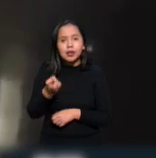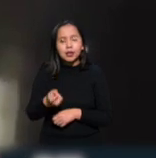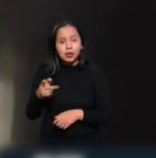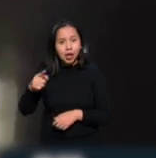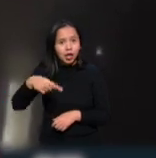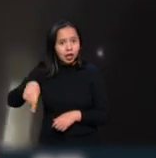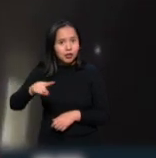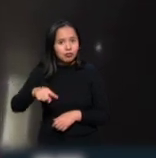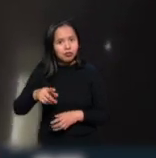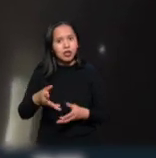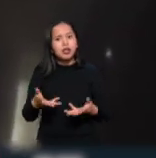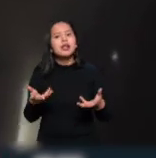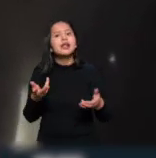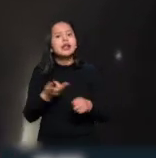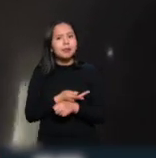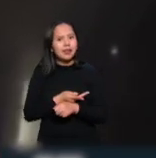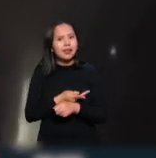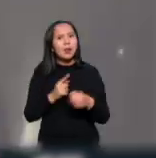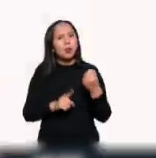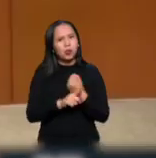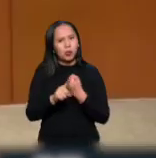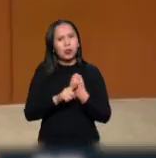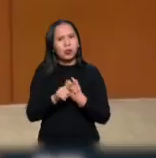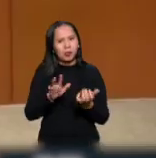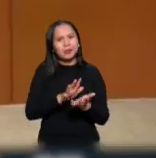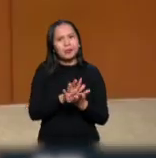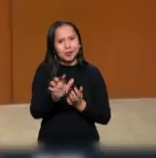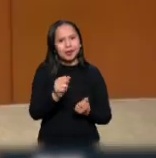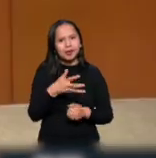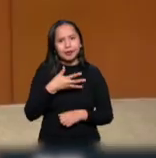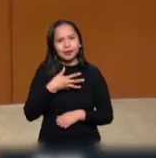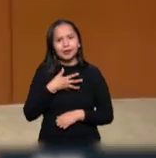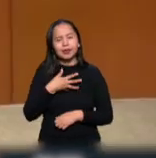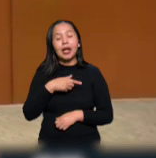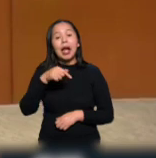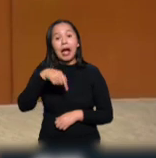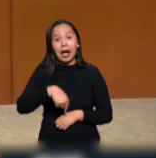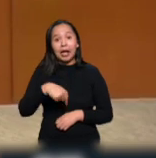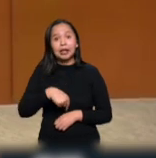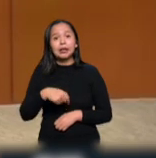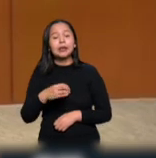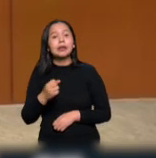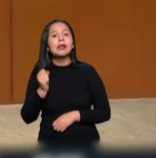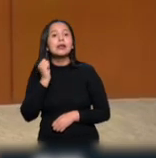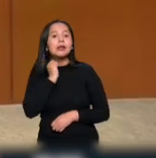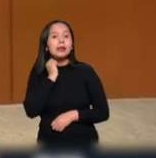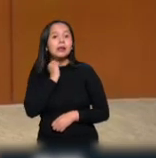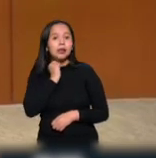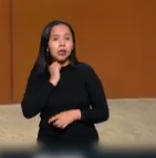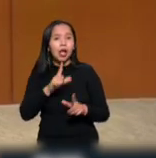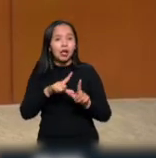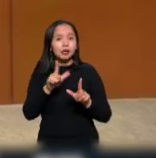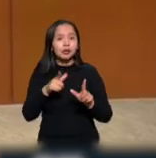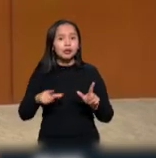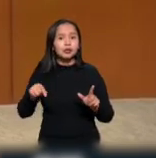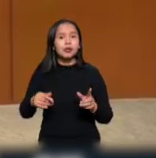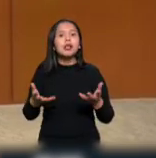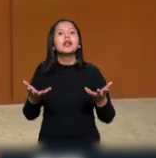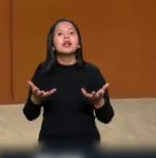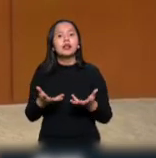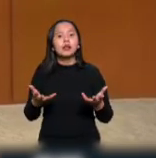Corte, entraríamos a una crisis constitucional. Este Senado de la República acatará la